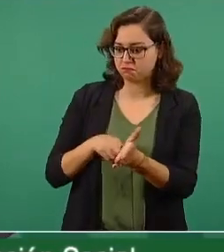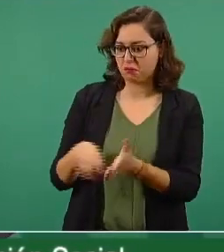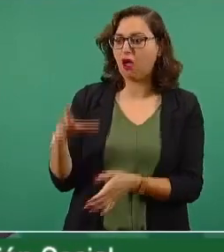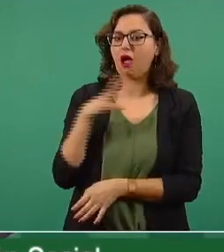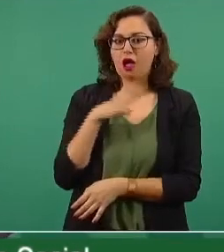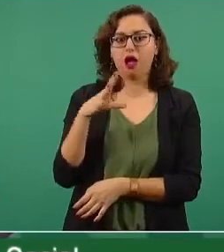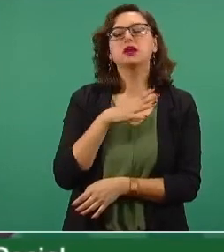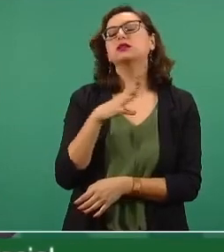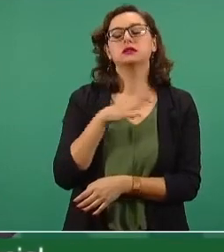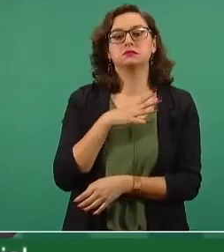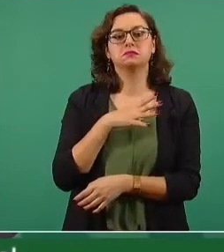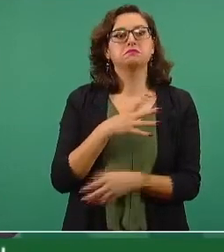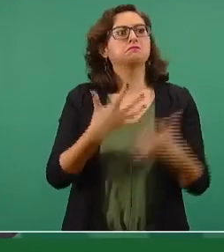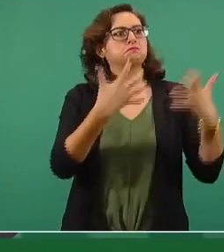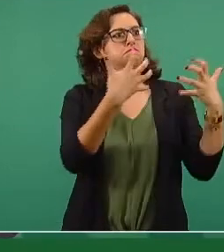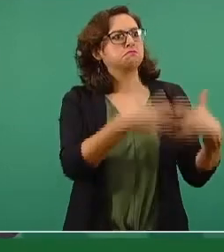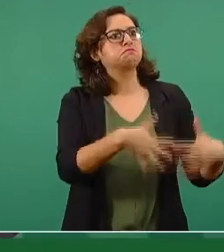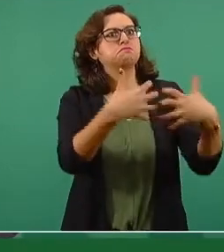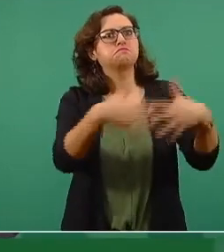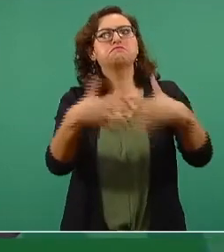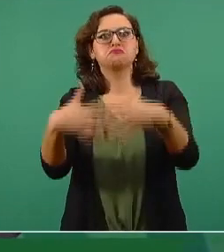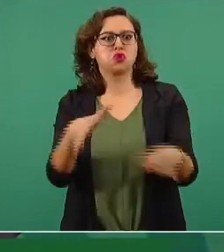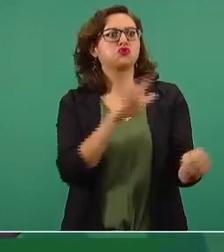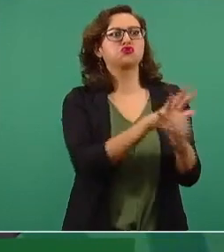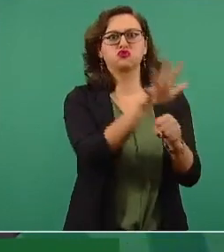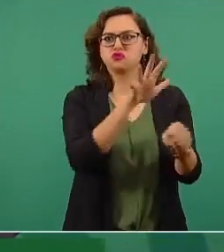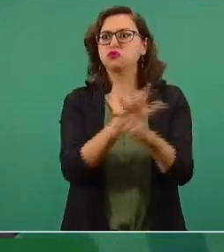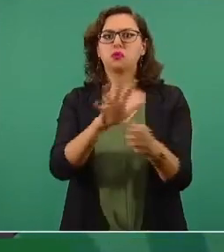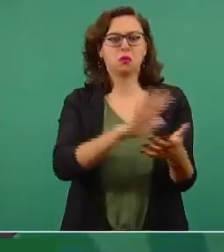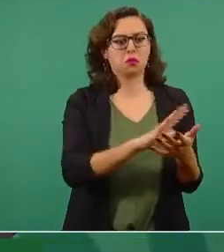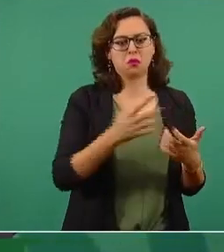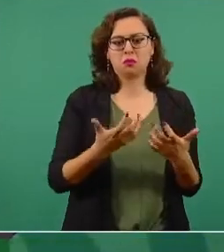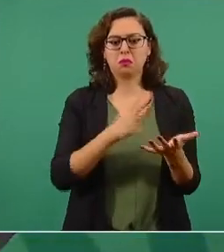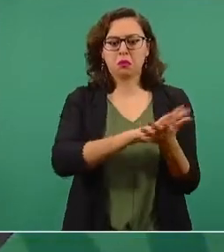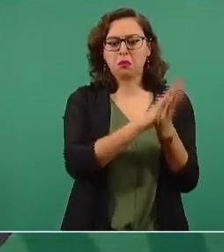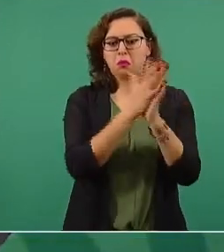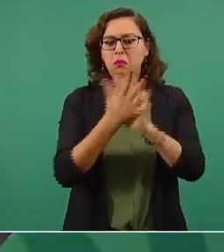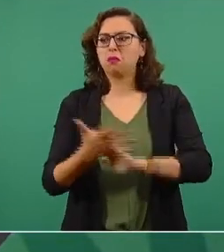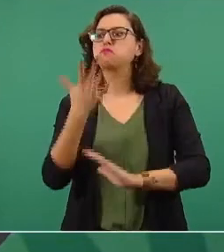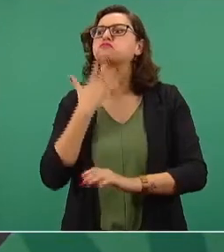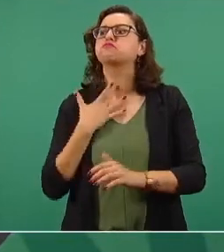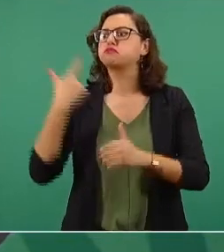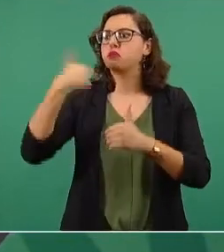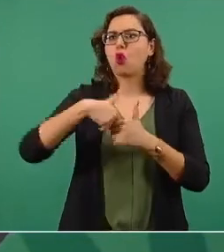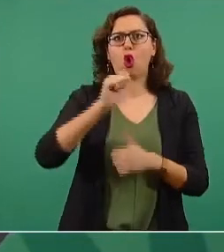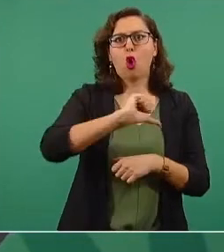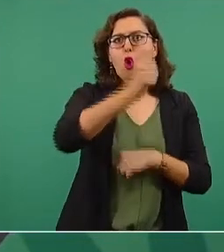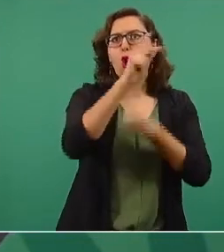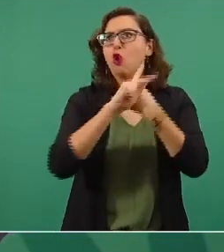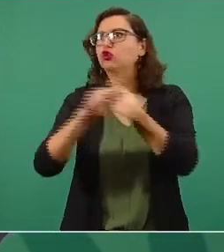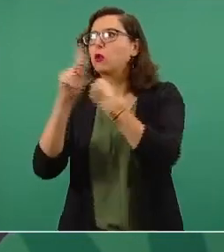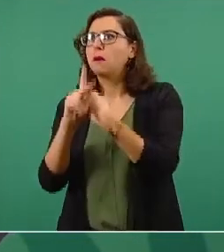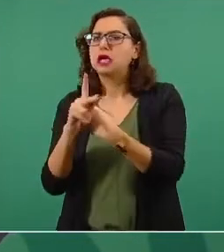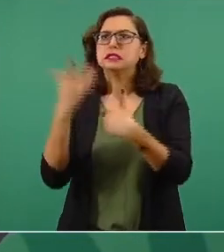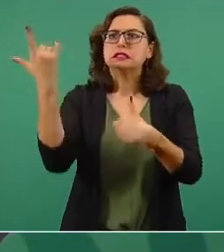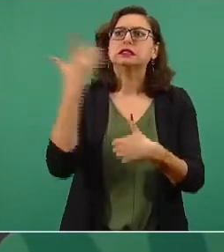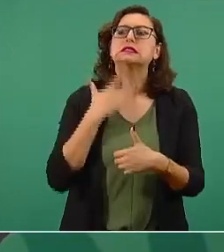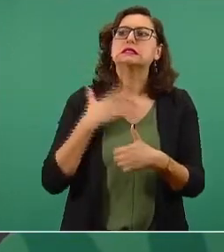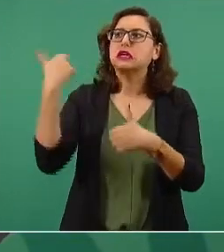tenía capacidad de refinación de su materia prima, no comprábamos